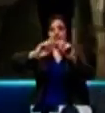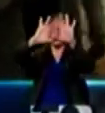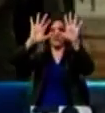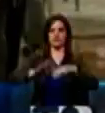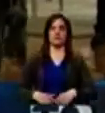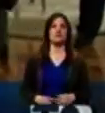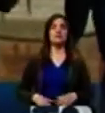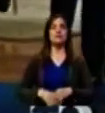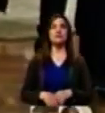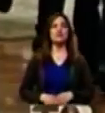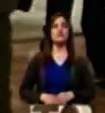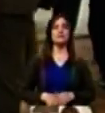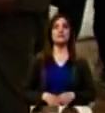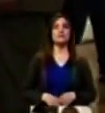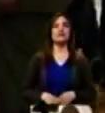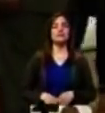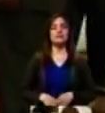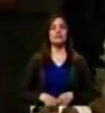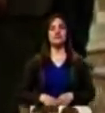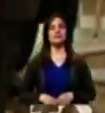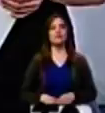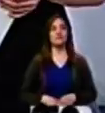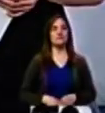En Quito, Fausto Yepes, 24 horas.